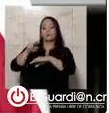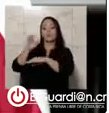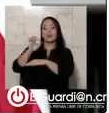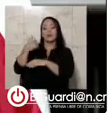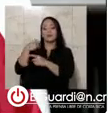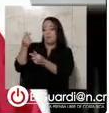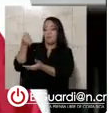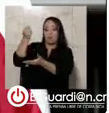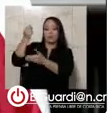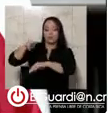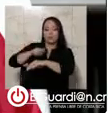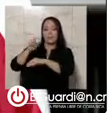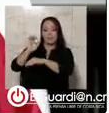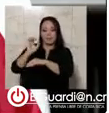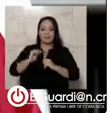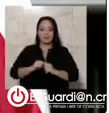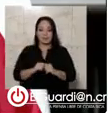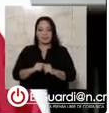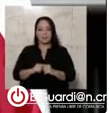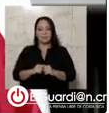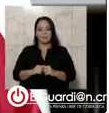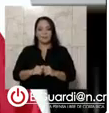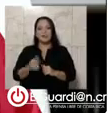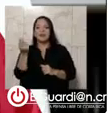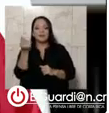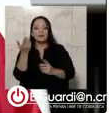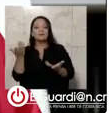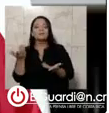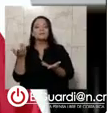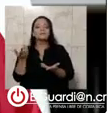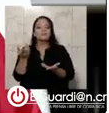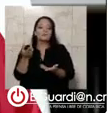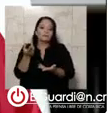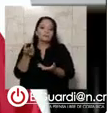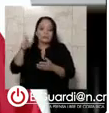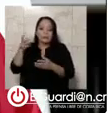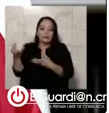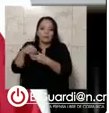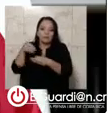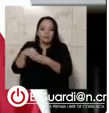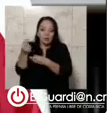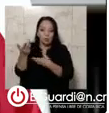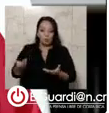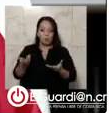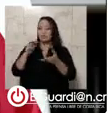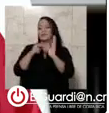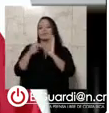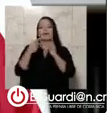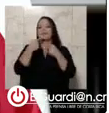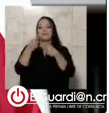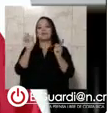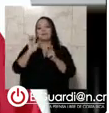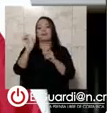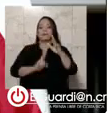Fondo Nacional de Emergencia, el cual se alimenta de recursos. No es que se declara una emergencia